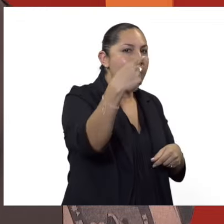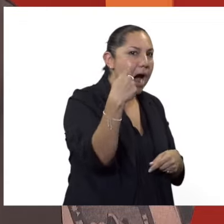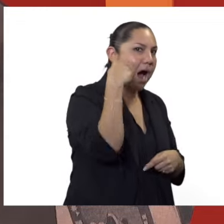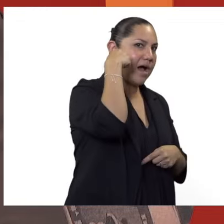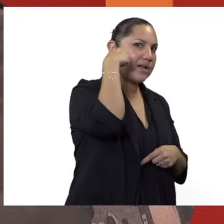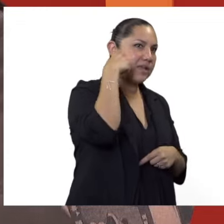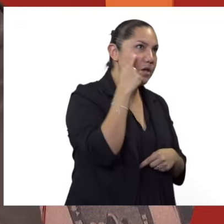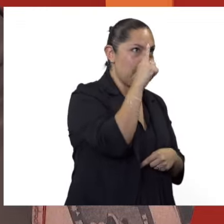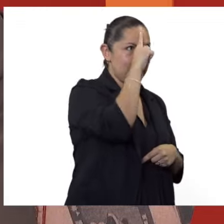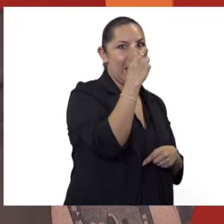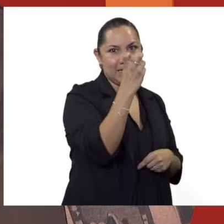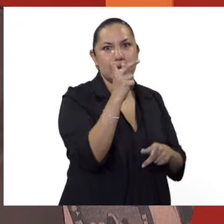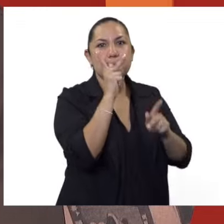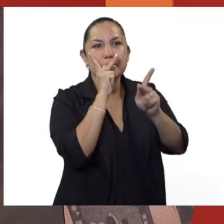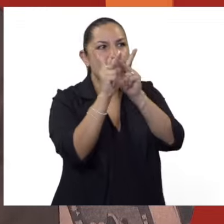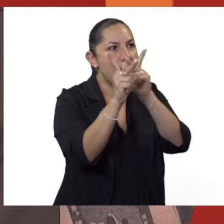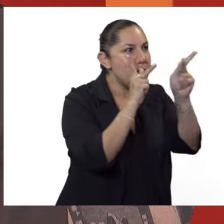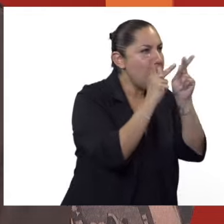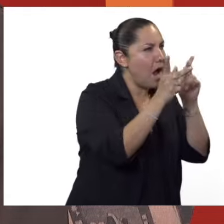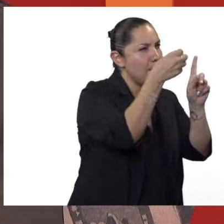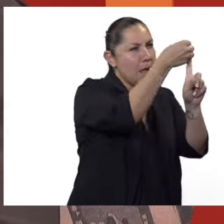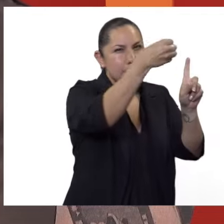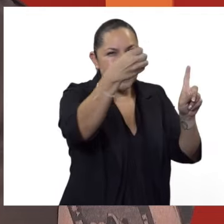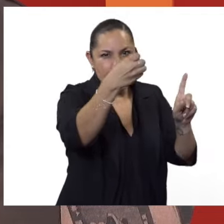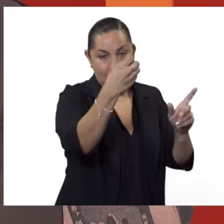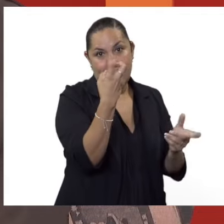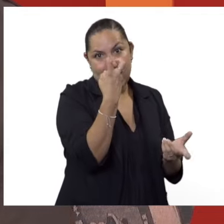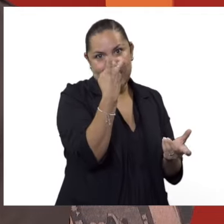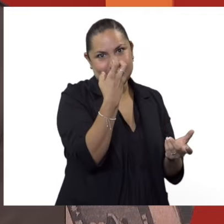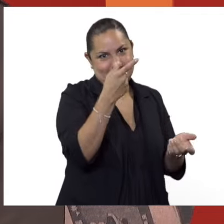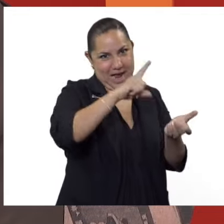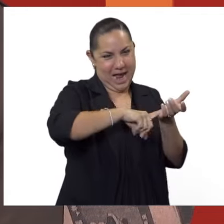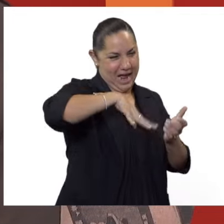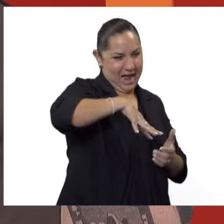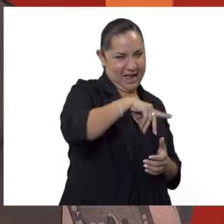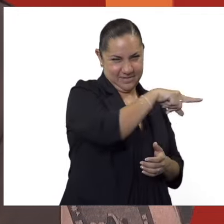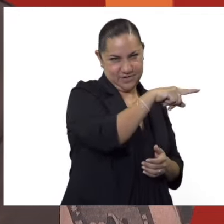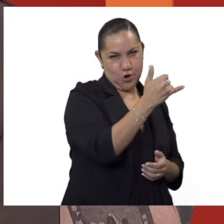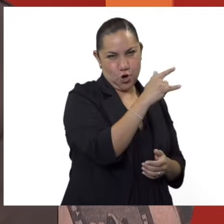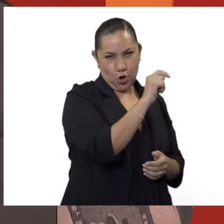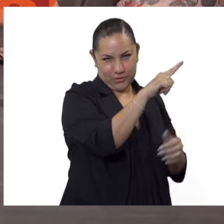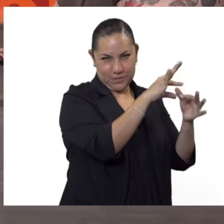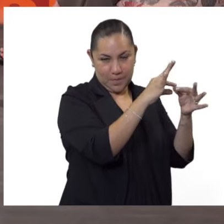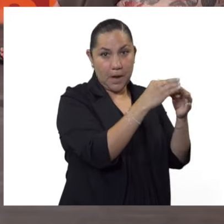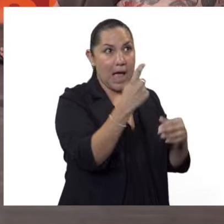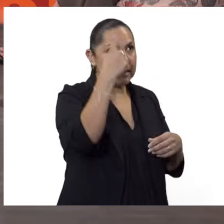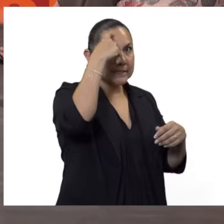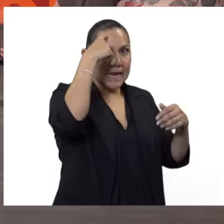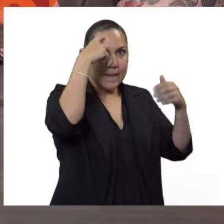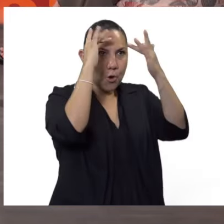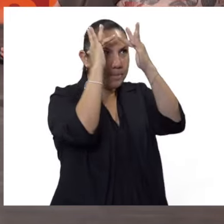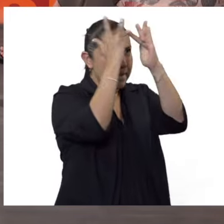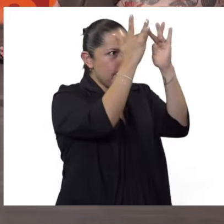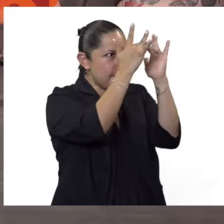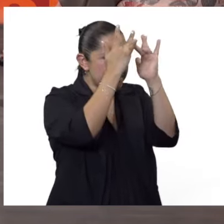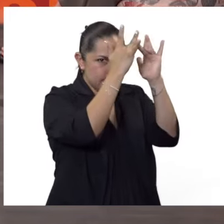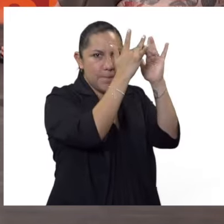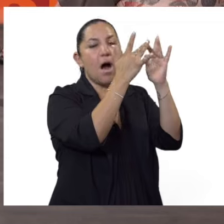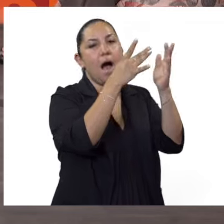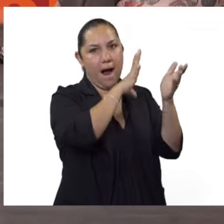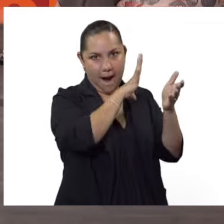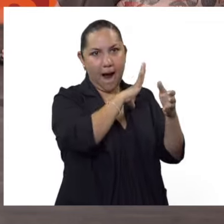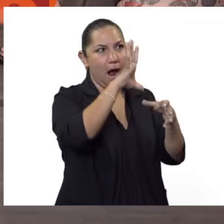interpretan los sonidos se transforman en palabras estructuras y como nos decía yolot la plasticidad cerebral hay que aprovecharla Entonces tenemos